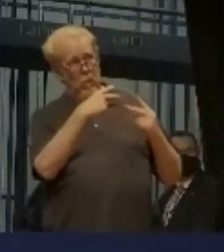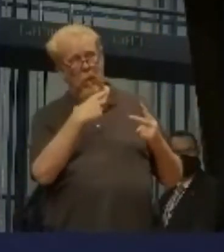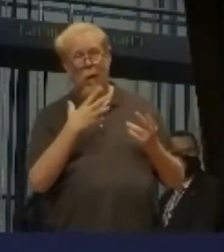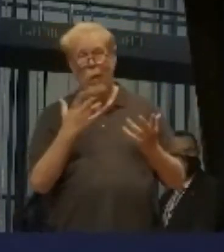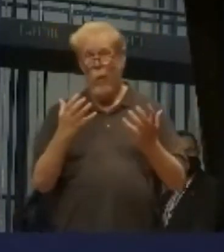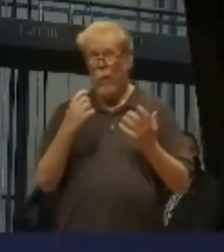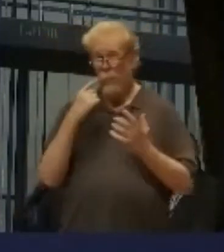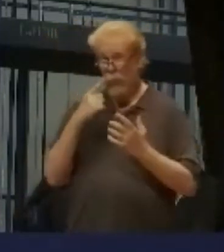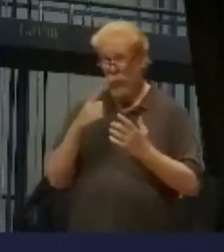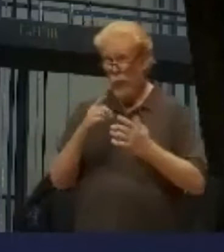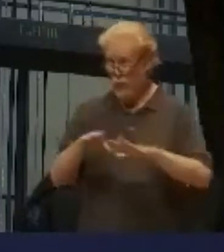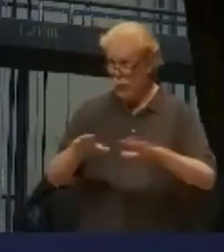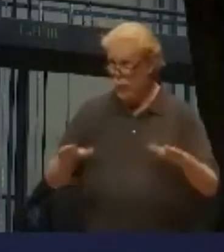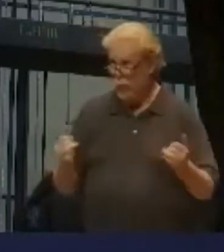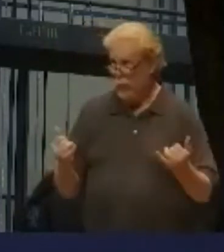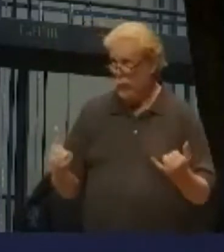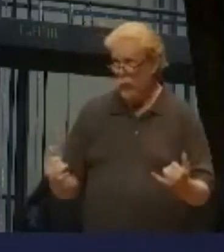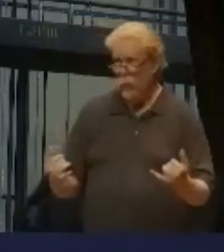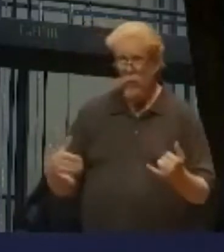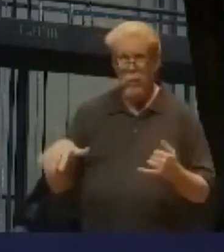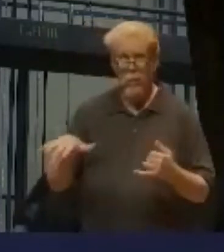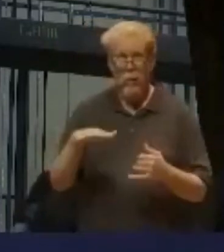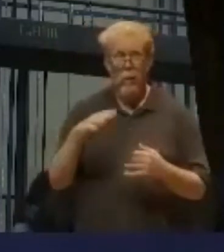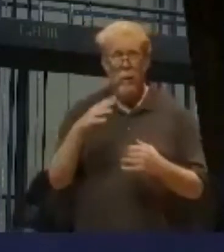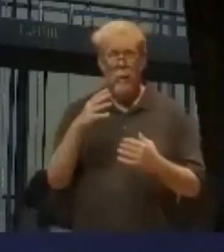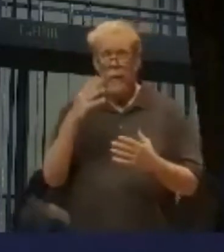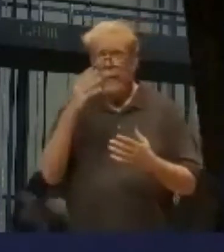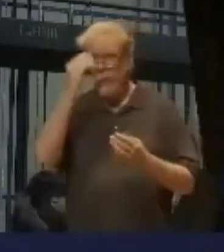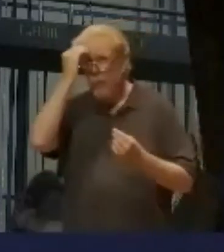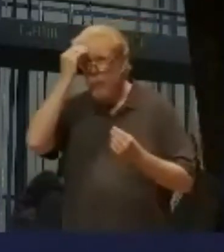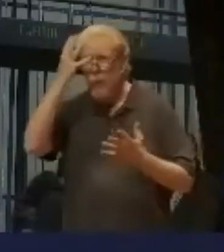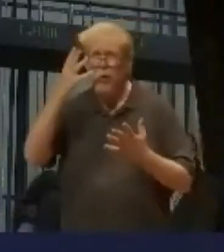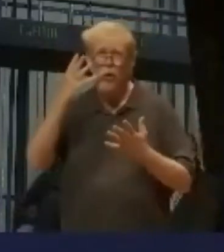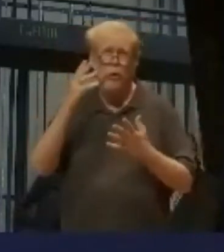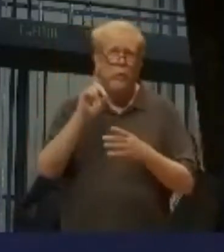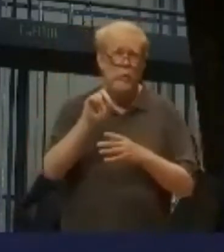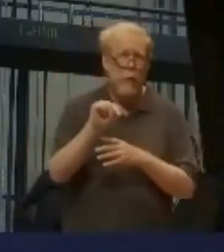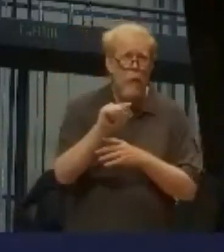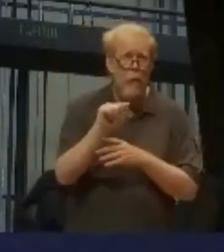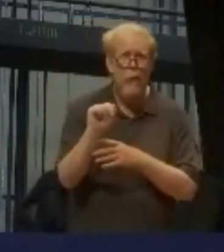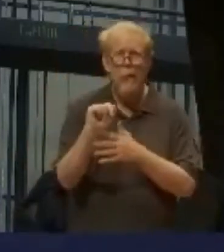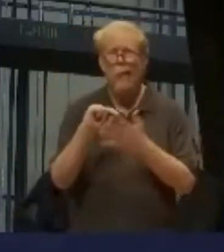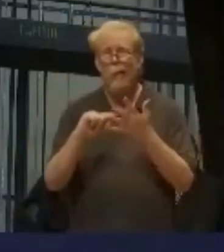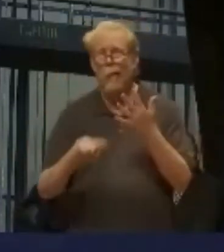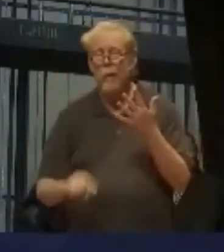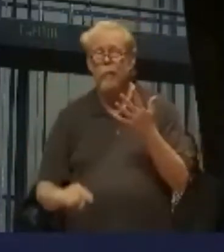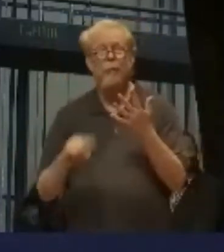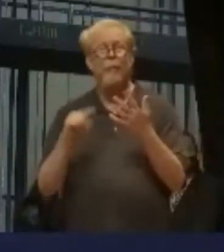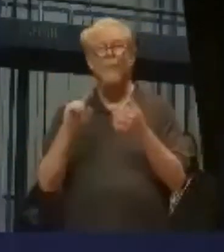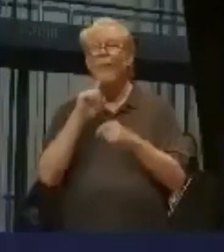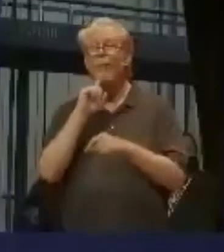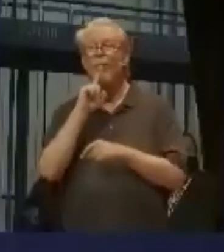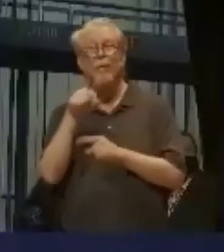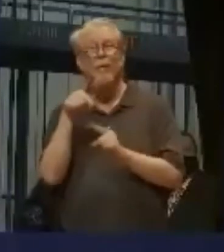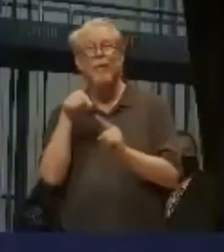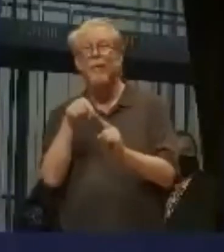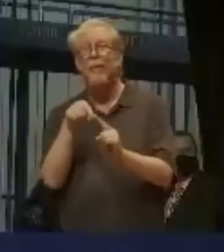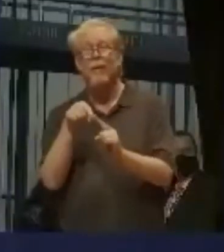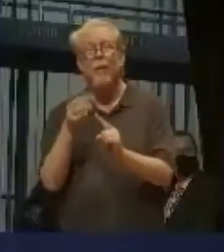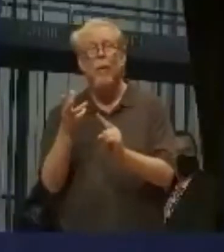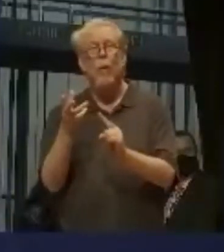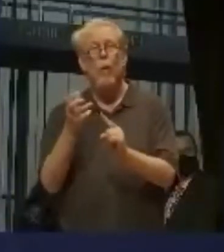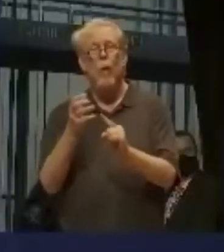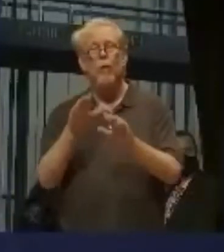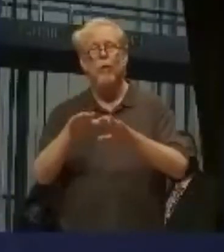lo que yo quiero para nuestras escuelas y para nuestros niños, y les vamos a dar más información y datos y todo lo demás. Pero quiero que sepan una cosa, al final del día lo